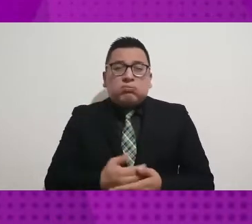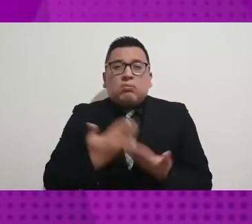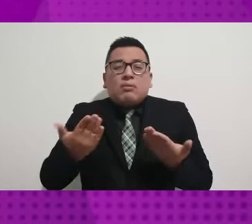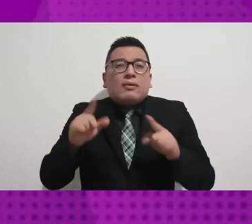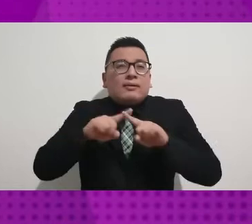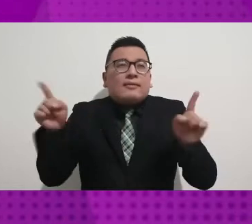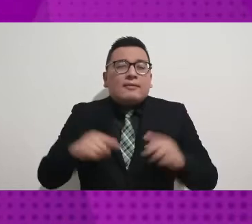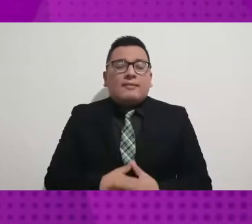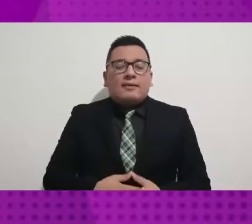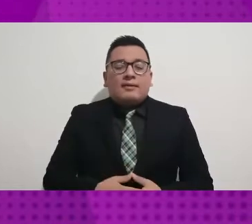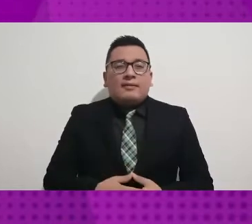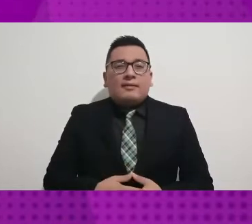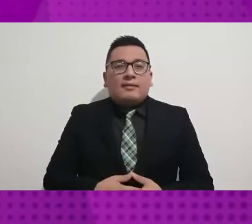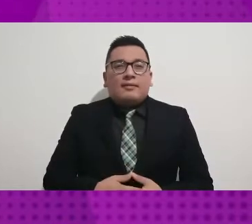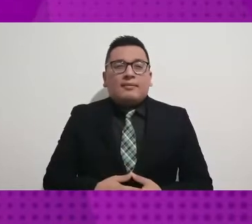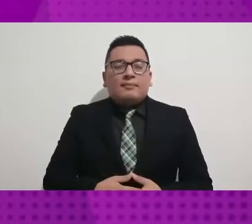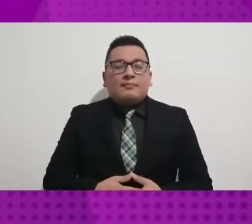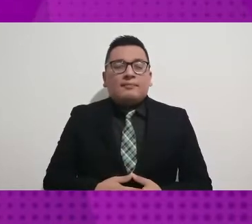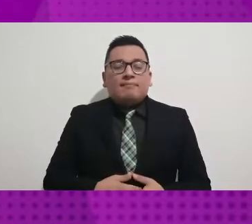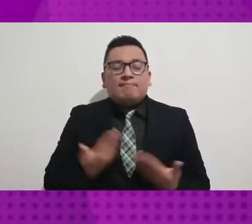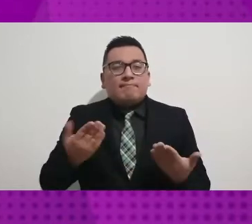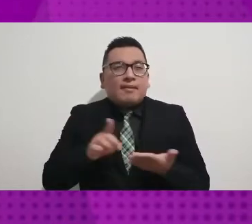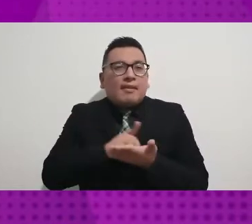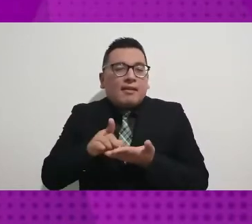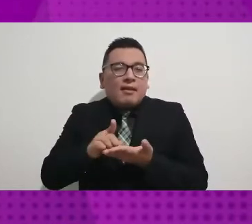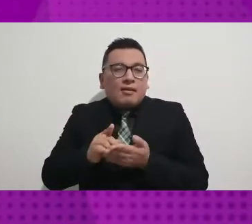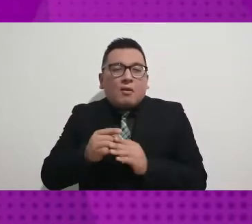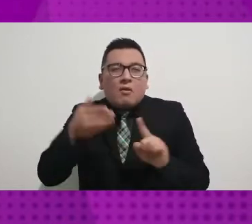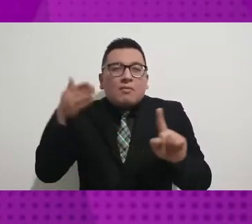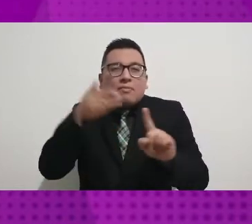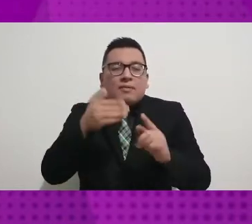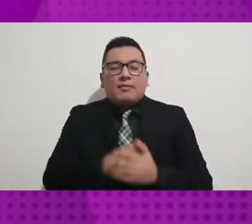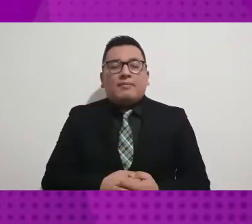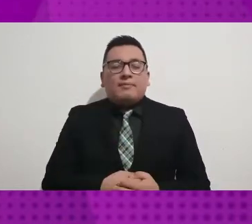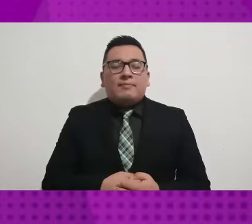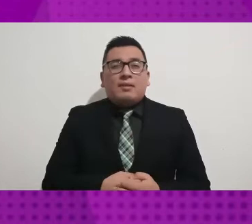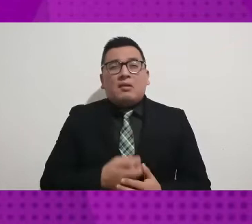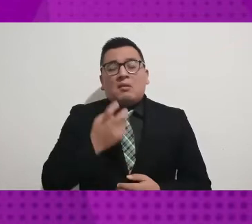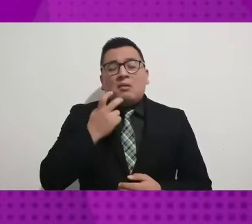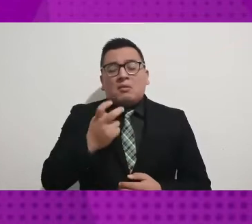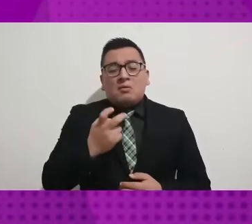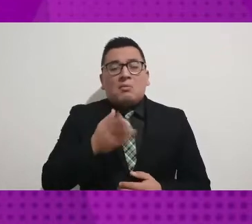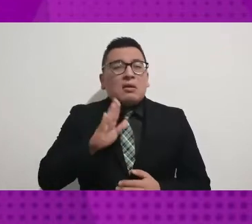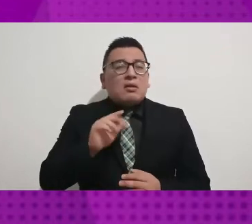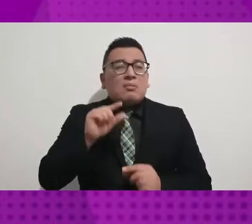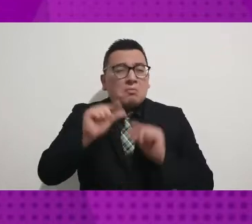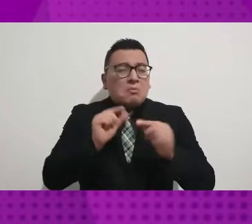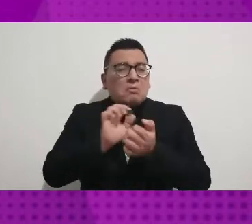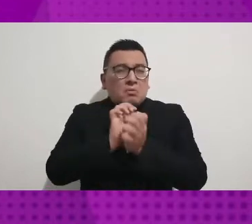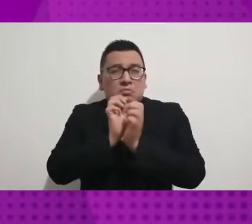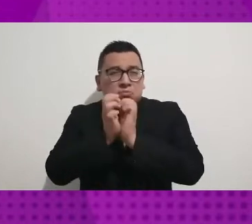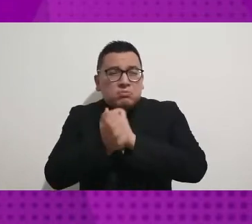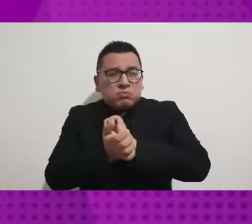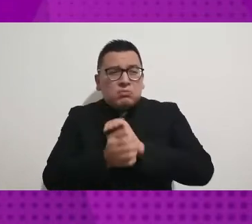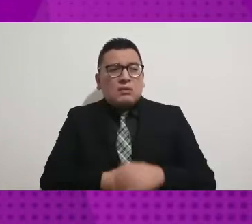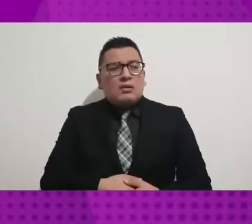específico, le da una variante, ¿no?, de un derecho en específico. Esto indudablemente, como parte de esta